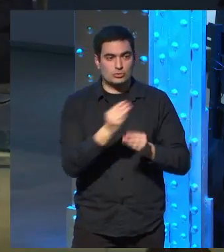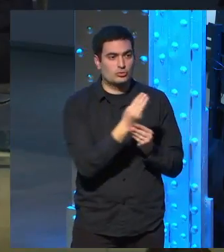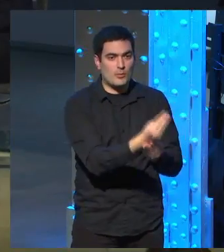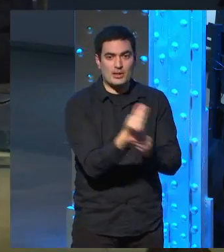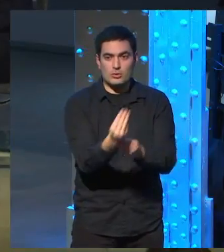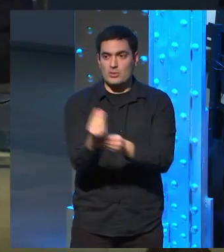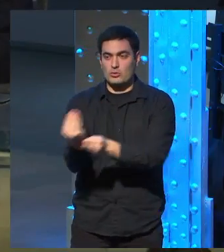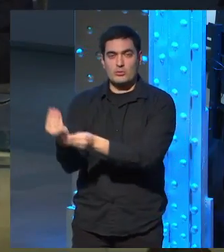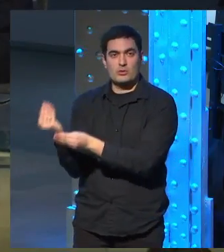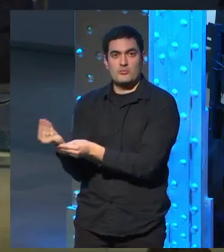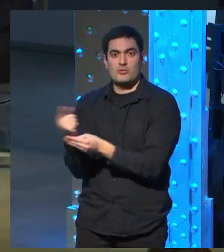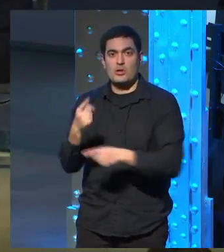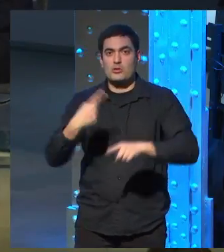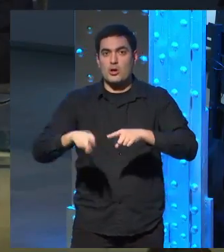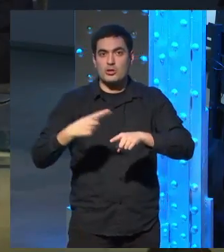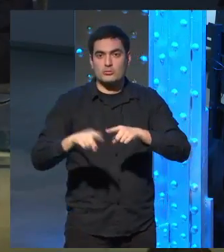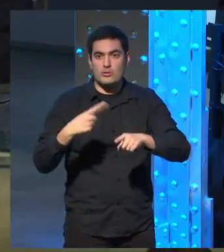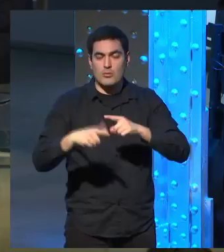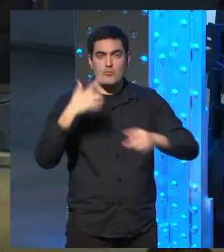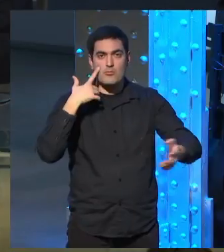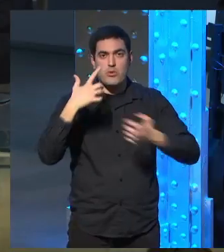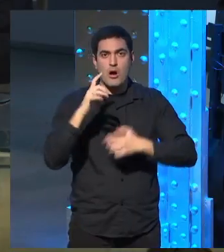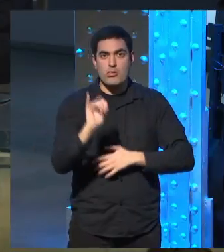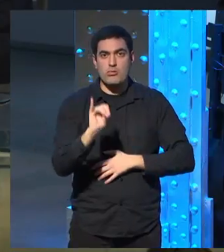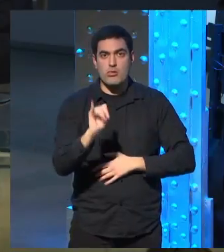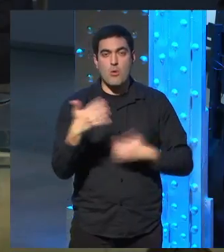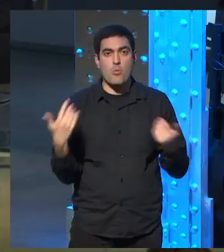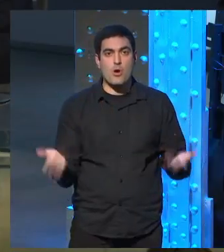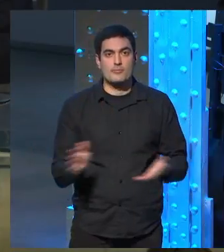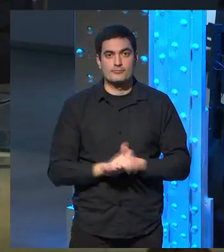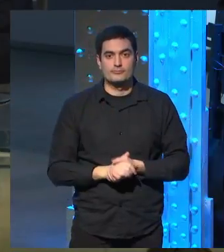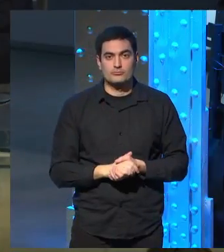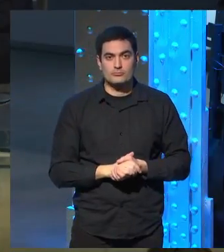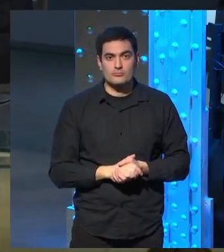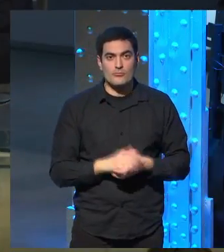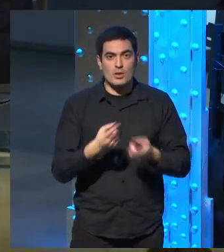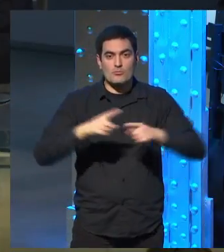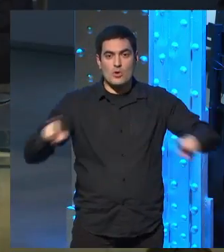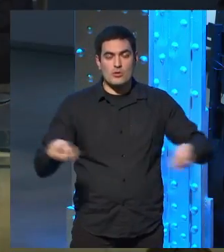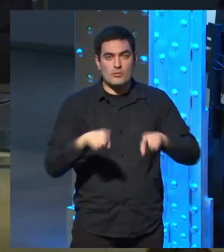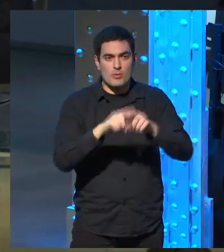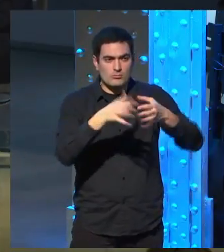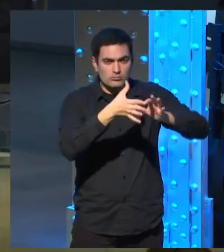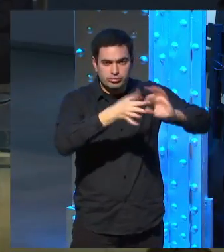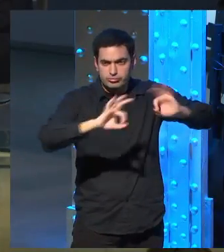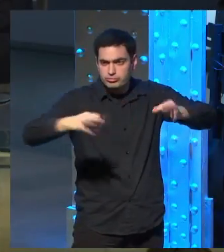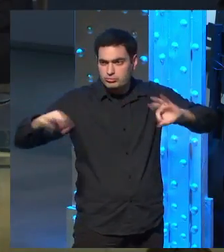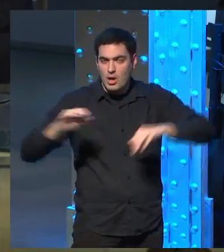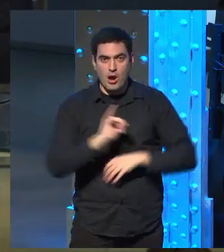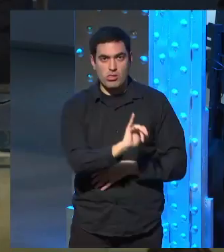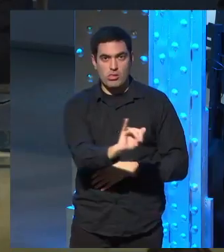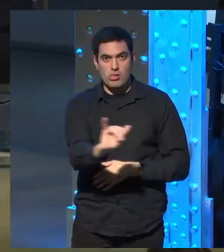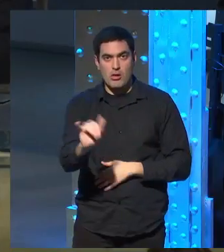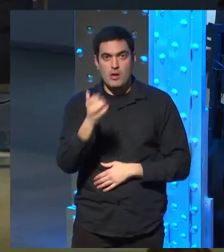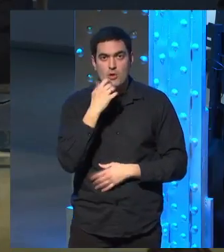que hay una cosa que es muy llamativa hay un hilo en estos músicos que es la atención, aparte